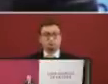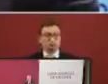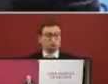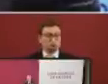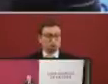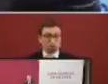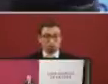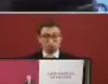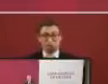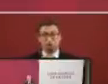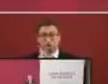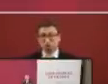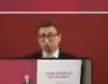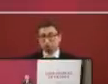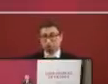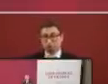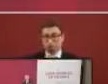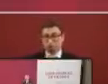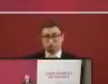hoy mismo,